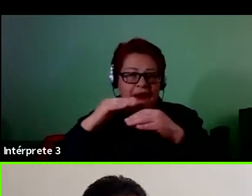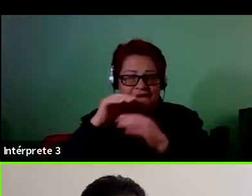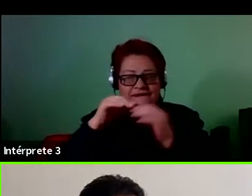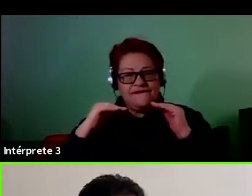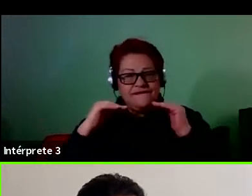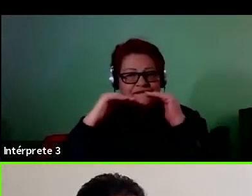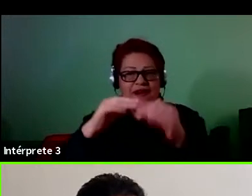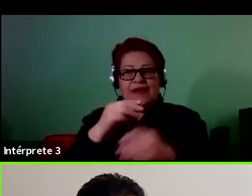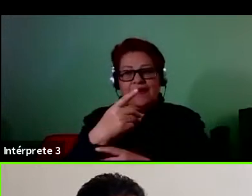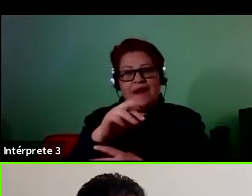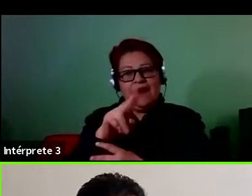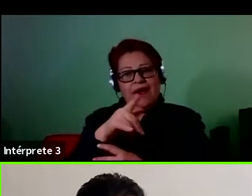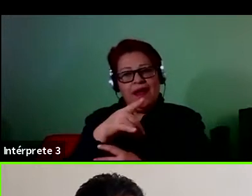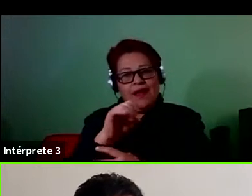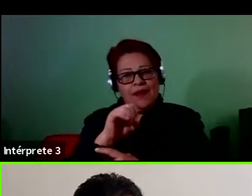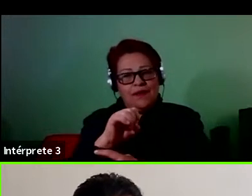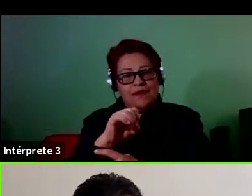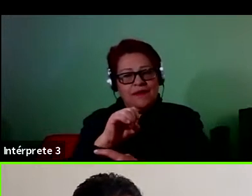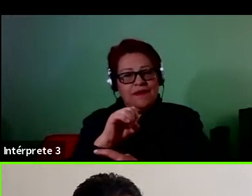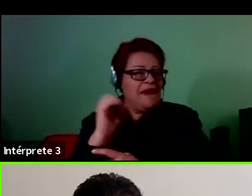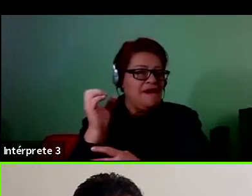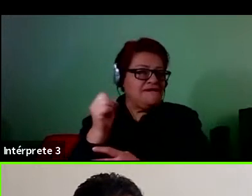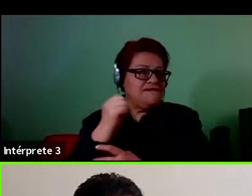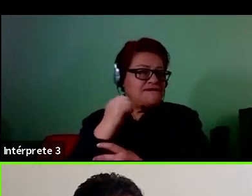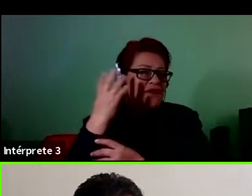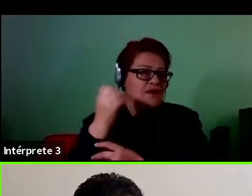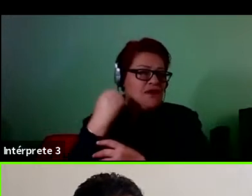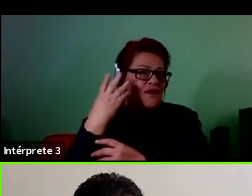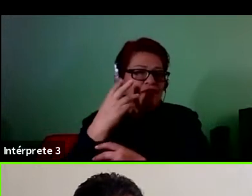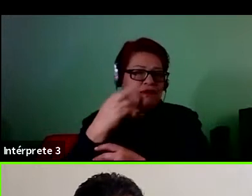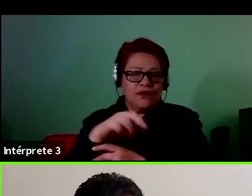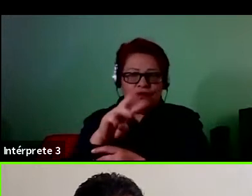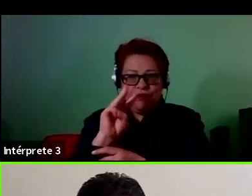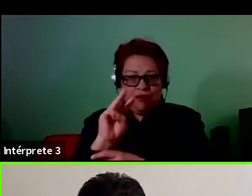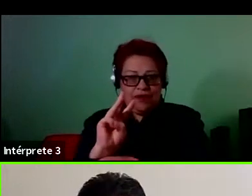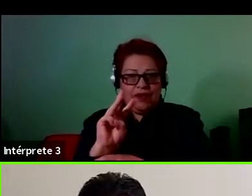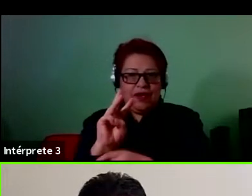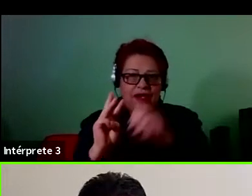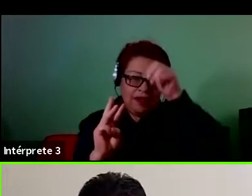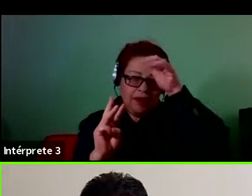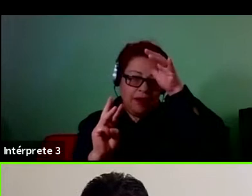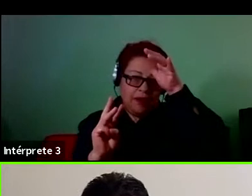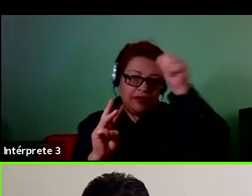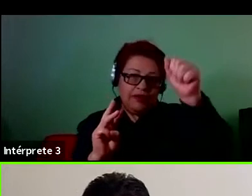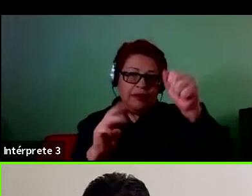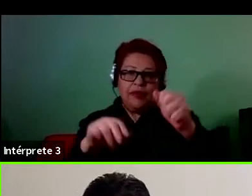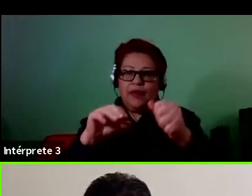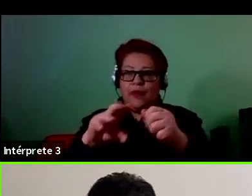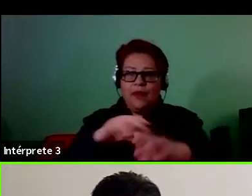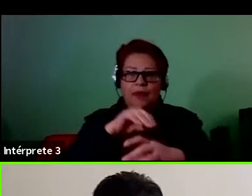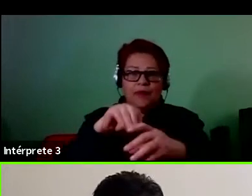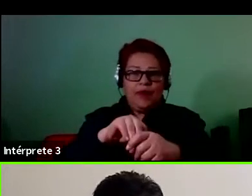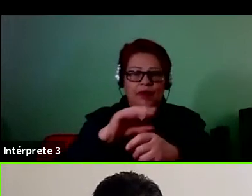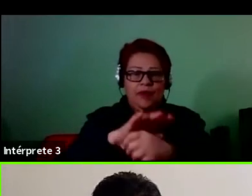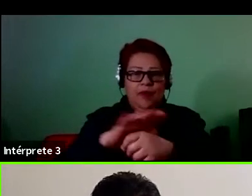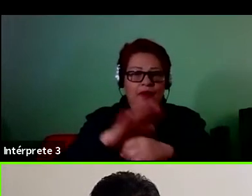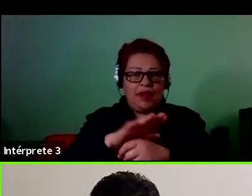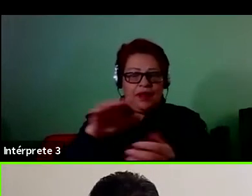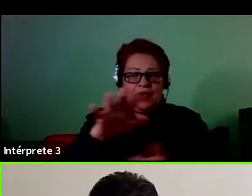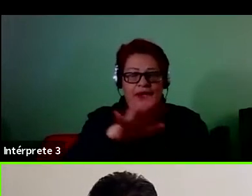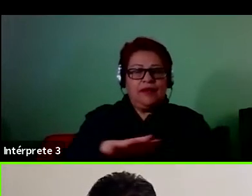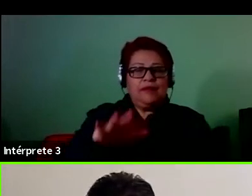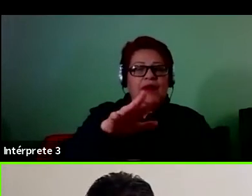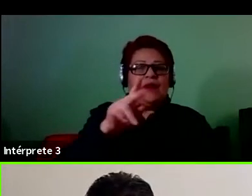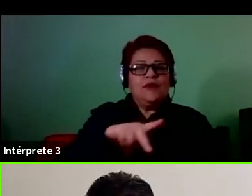género. Creo que el foro 3 habla mucho del concepto general, ¿no? Cuando hablamos del espacio público